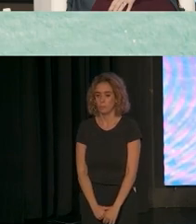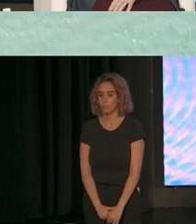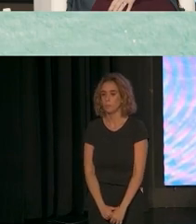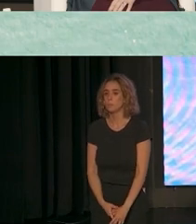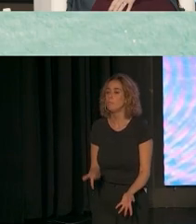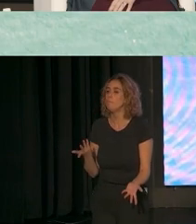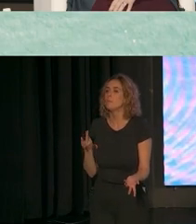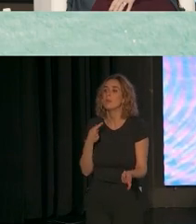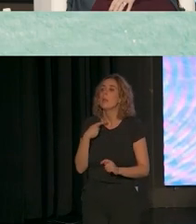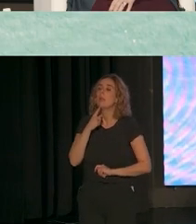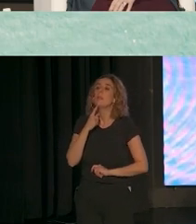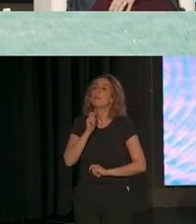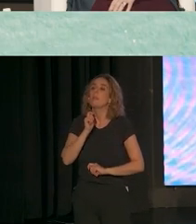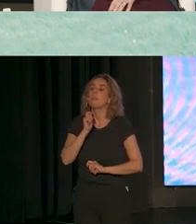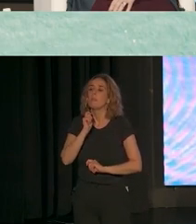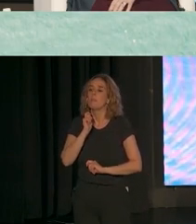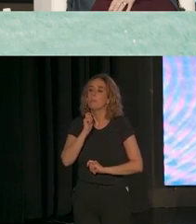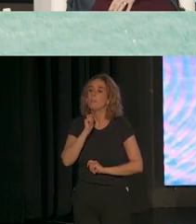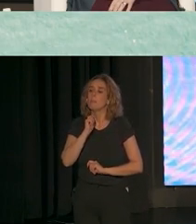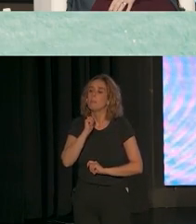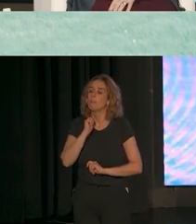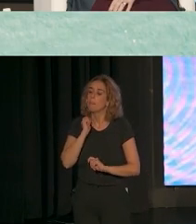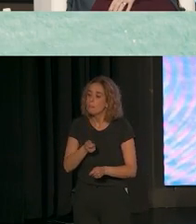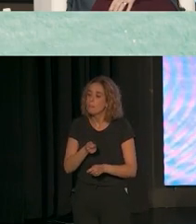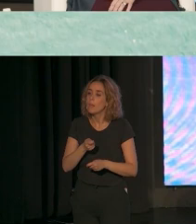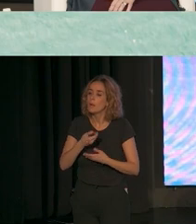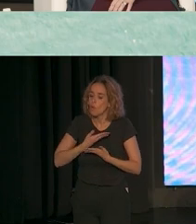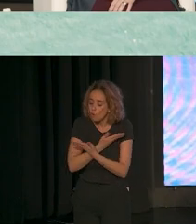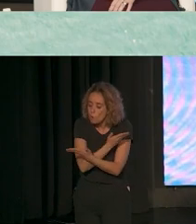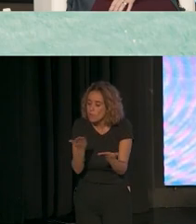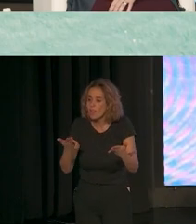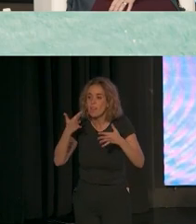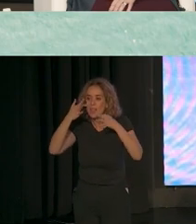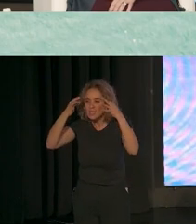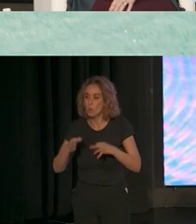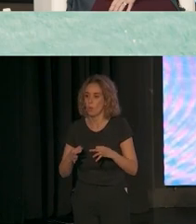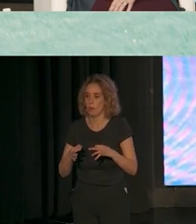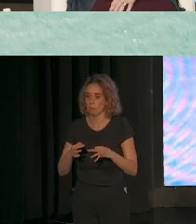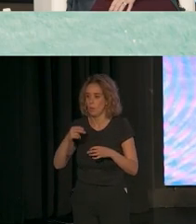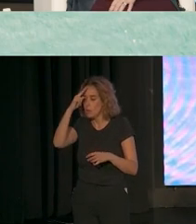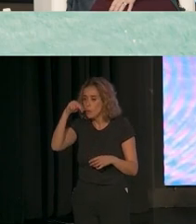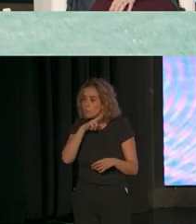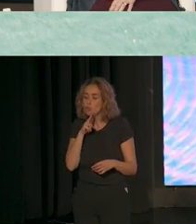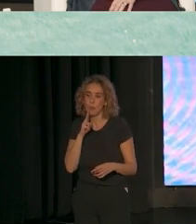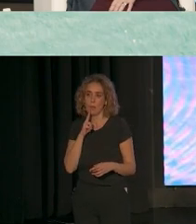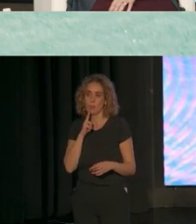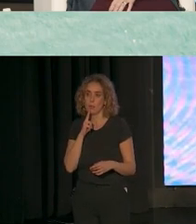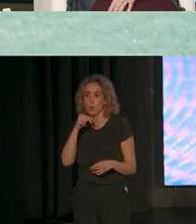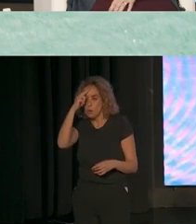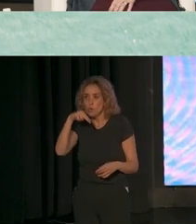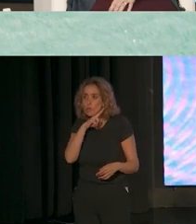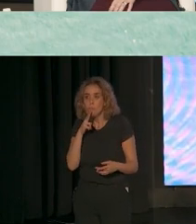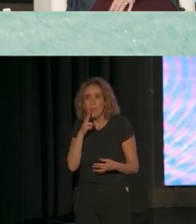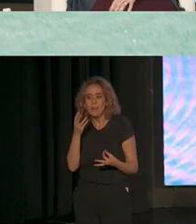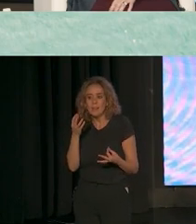la clave es promocionar la competencia y la confianza y la seguridad de los padres. Los padres necesitan saber que pueden ser padres de